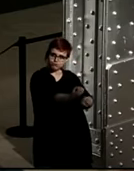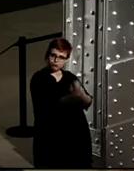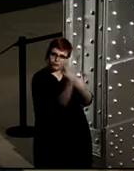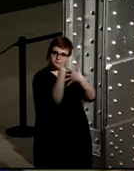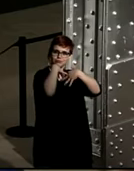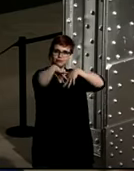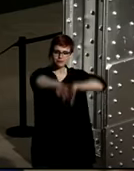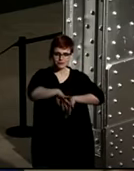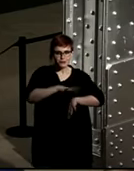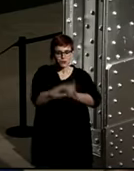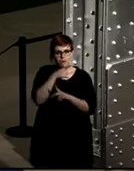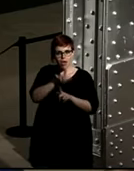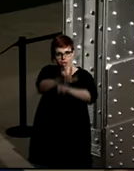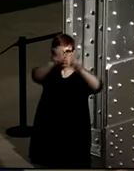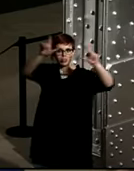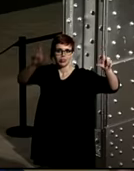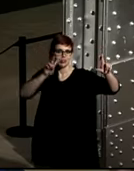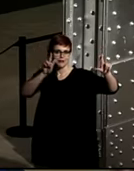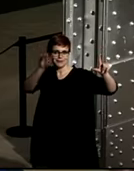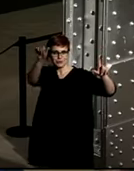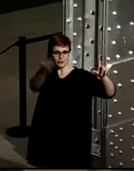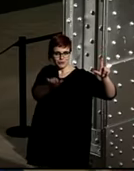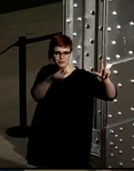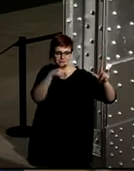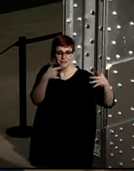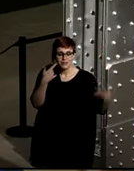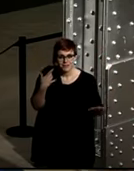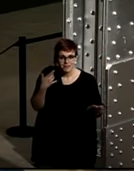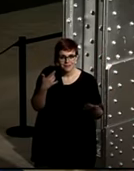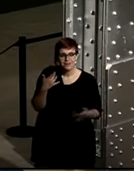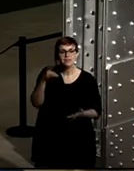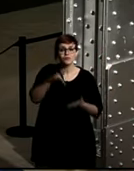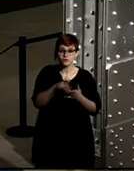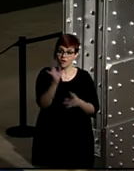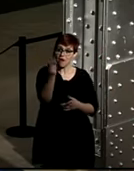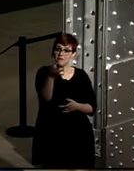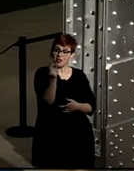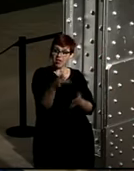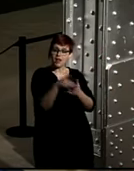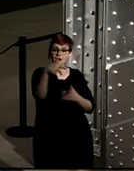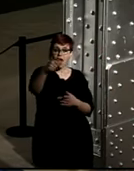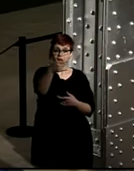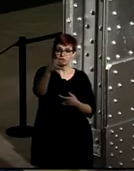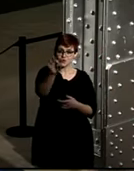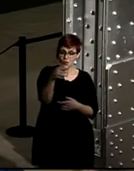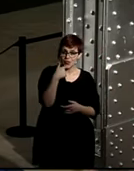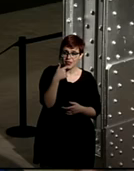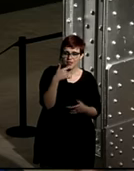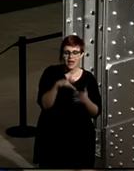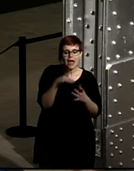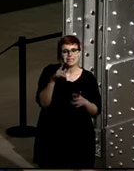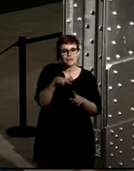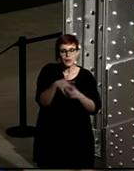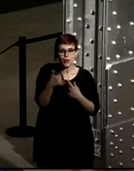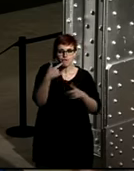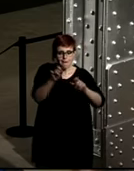me creo las cosas en la pantalla, para mí eso es una buena película. Aparte, ¿no? Es la magia. Decía Nacho una cosa que es verdad, que no hay nada como el silencio